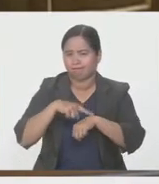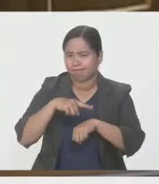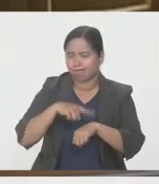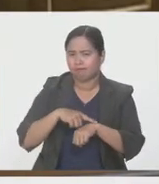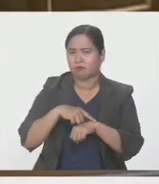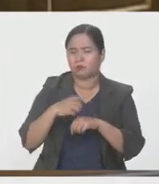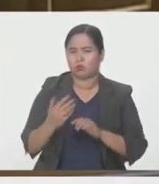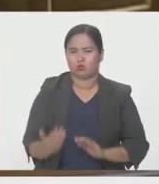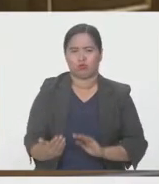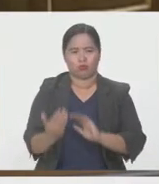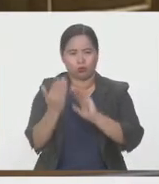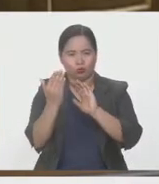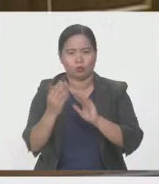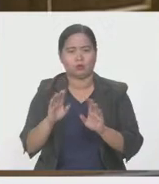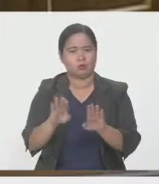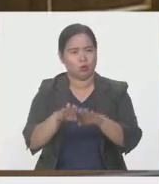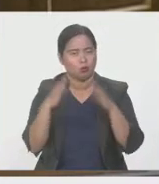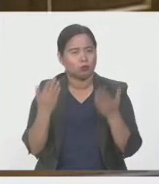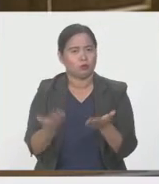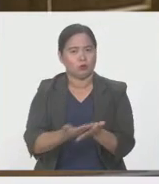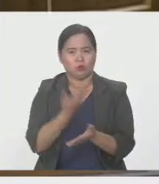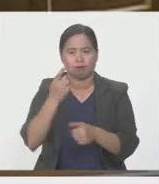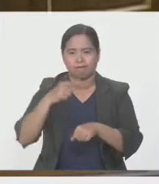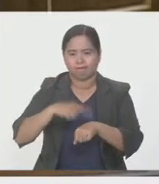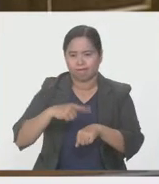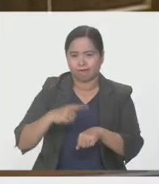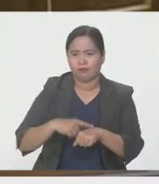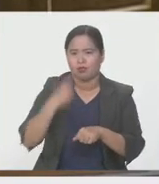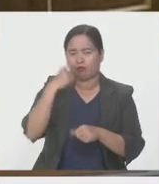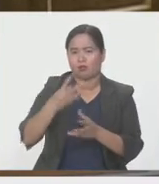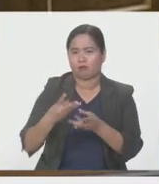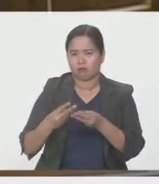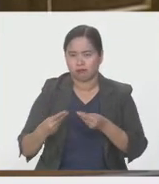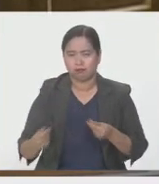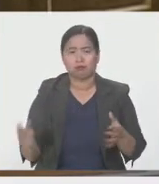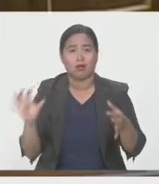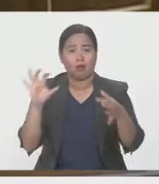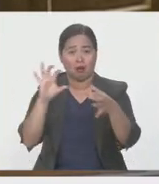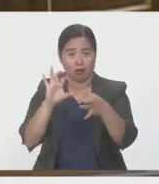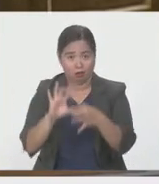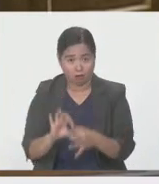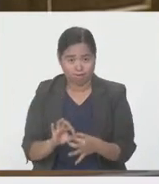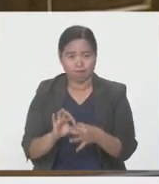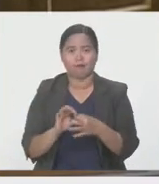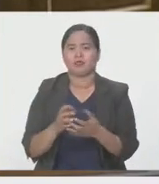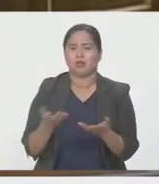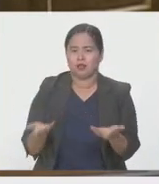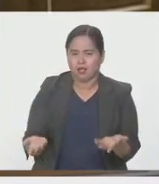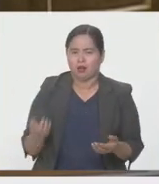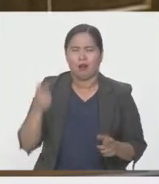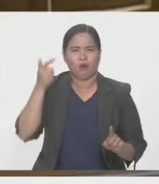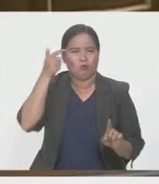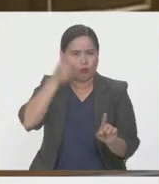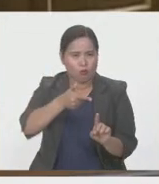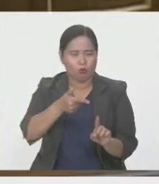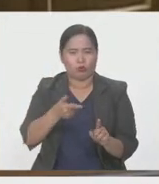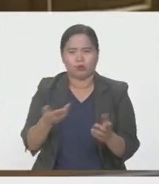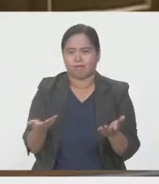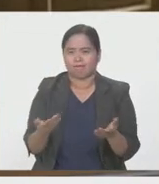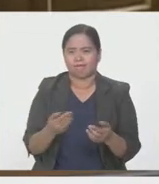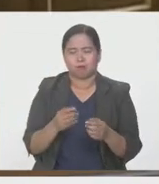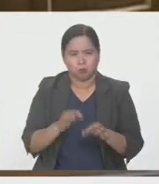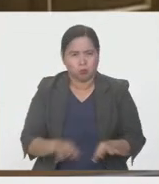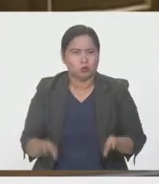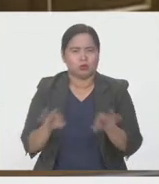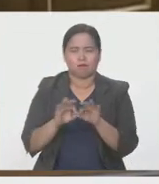el tiempo del enfrentamiento y abrir el tiempo de la reconciliación y del reencuentro. Ese es el objetivo.